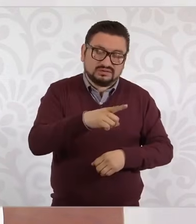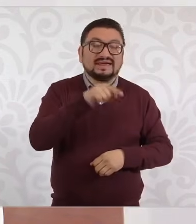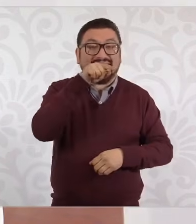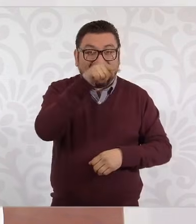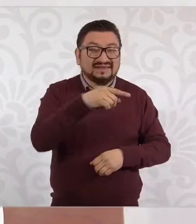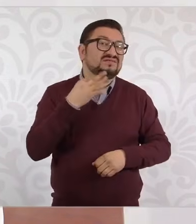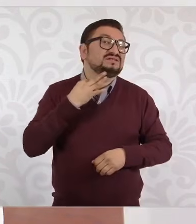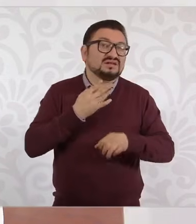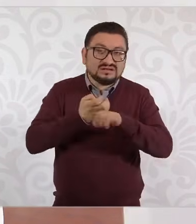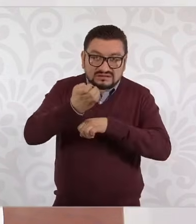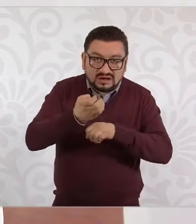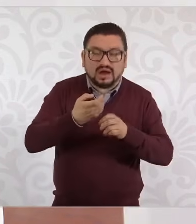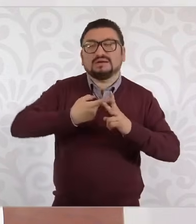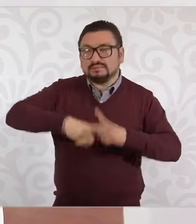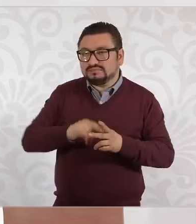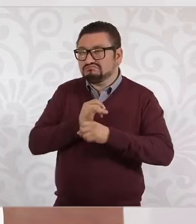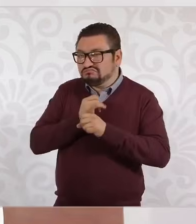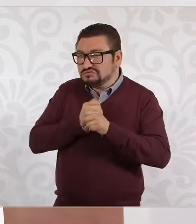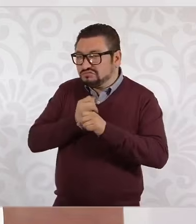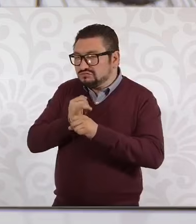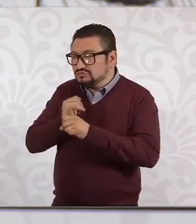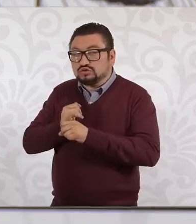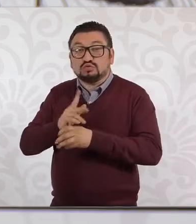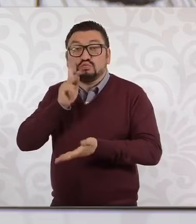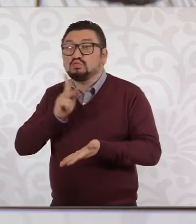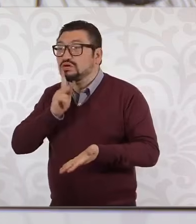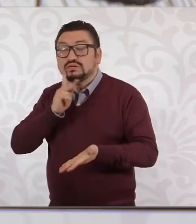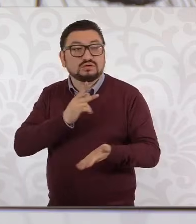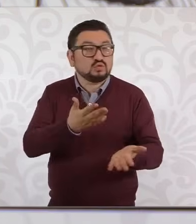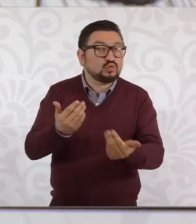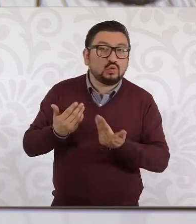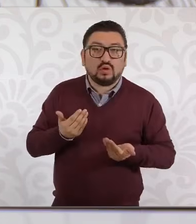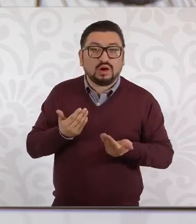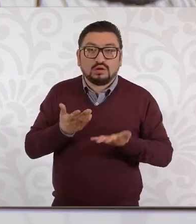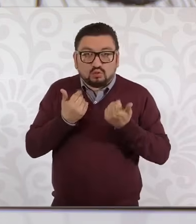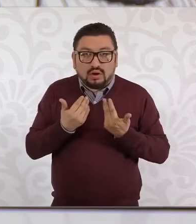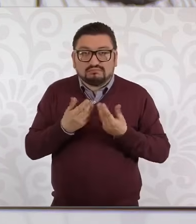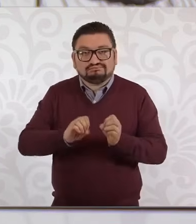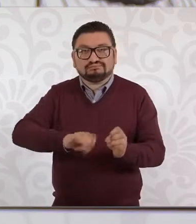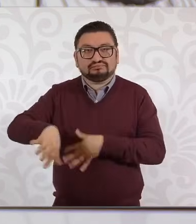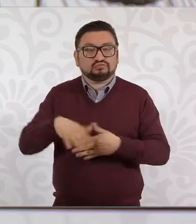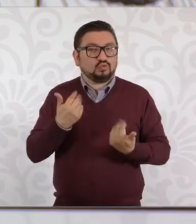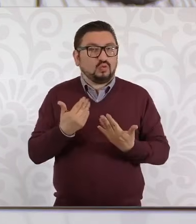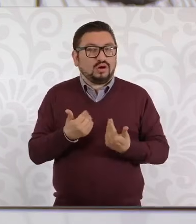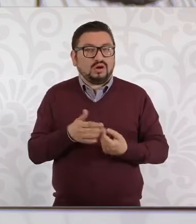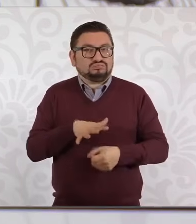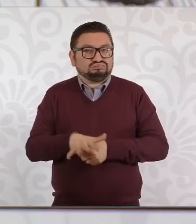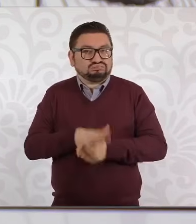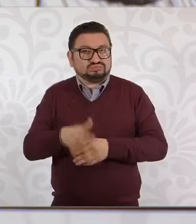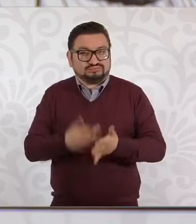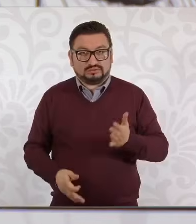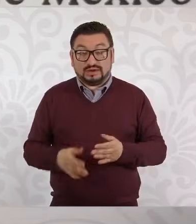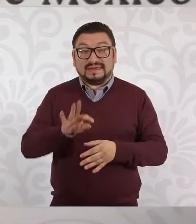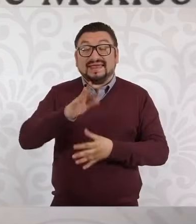Estatal hacer una investigación y si no tiene pruebas, pues se desecha. No es suficiente con que una persona